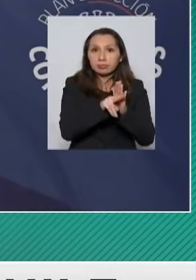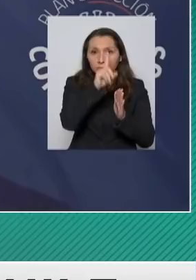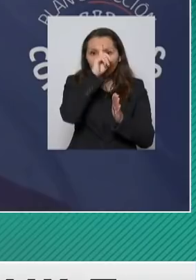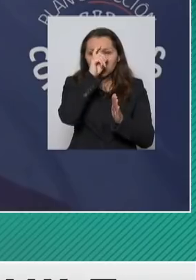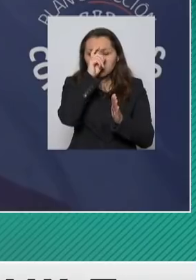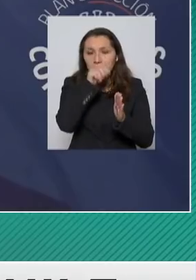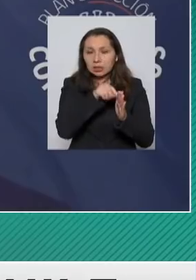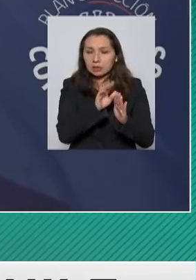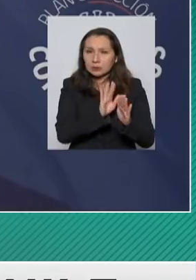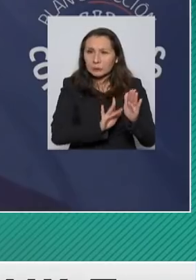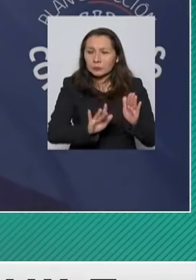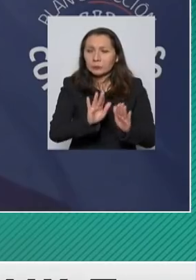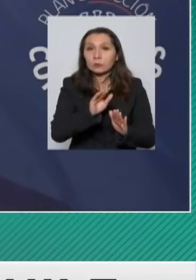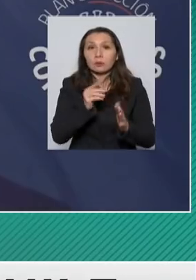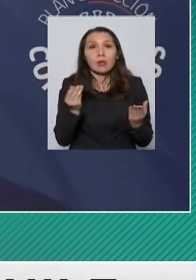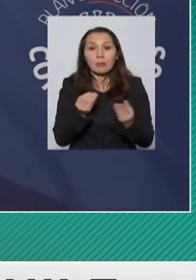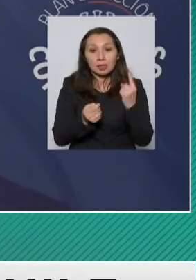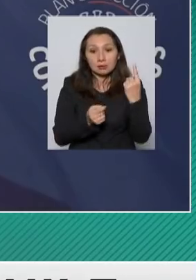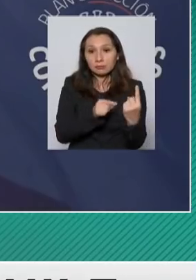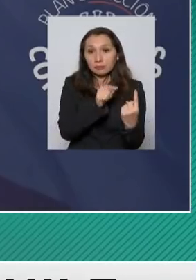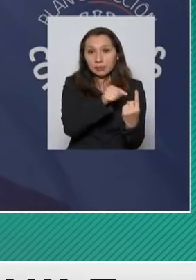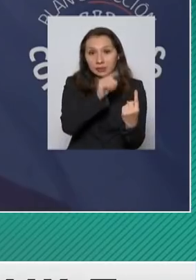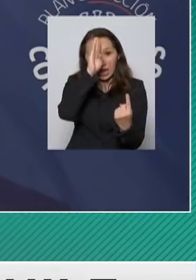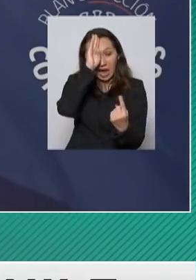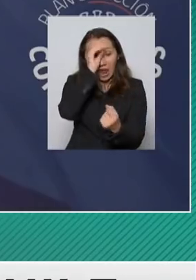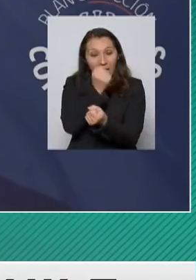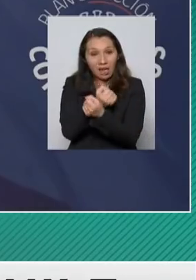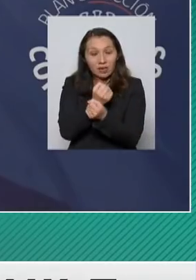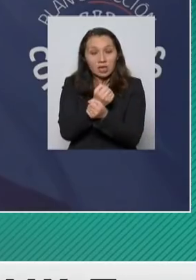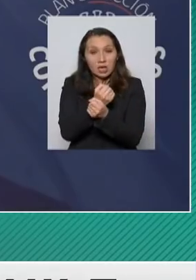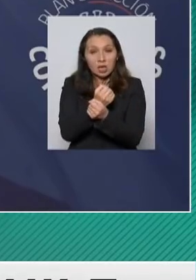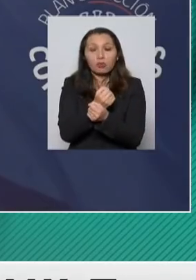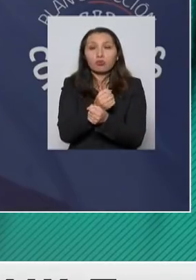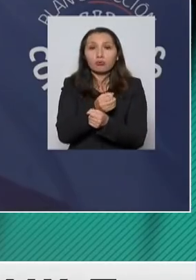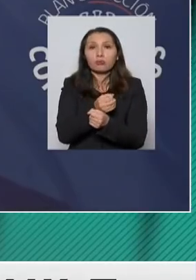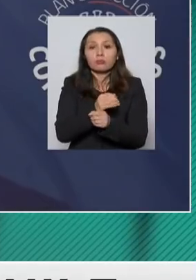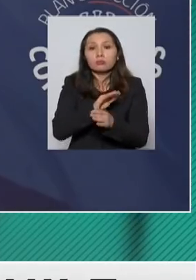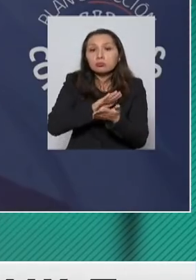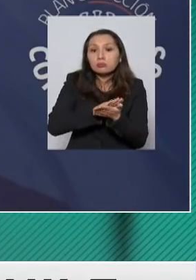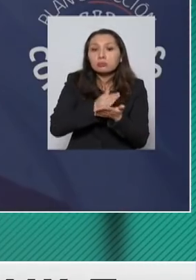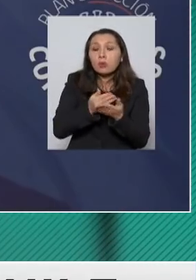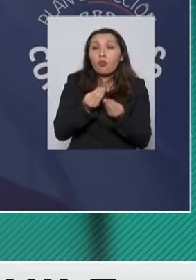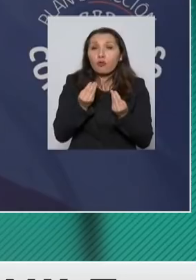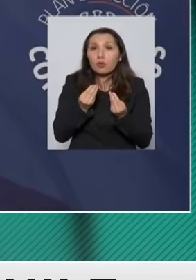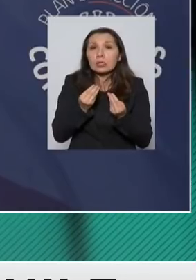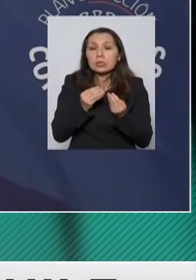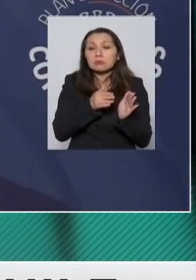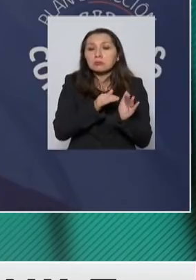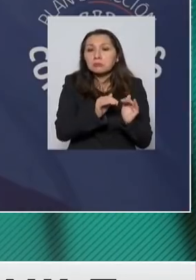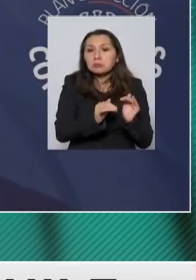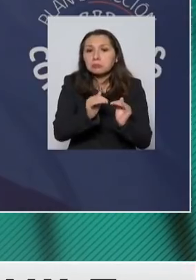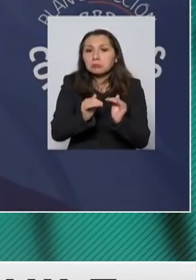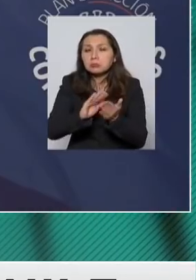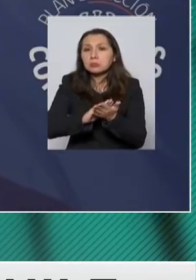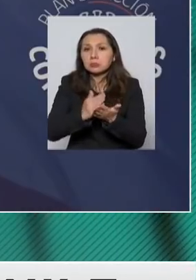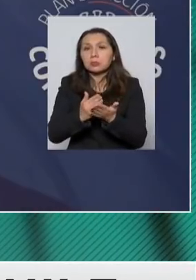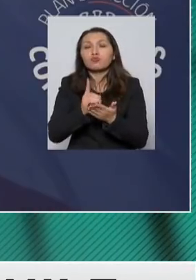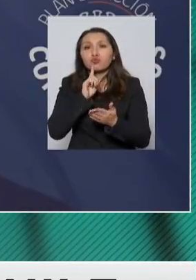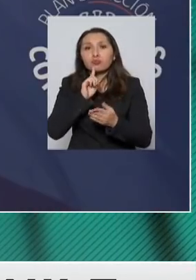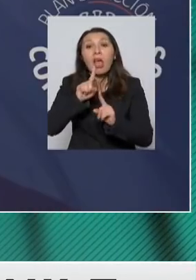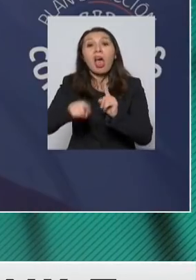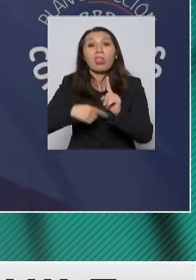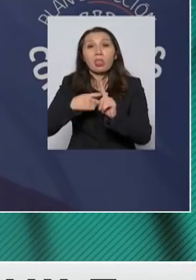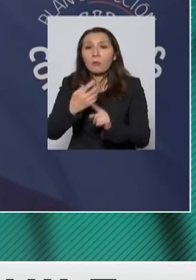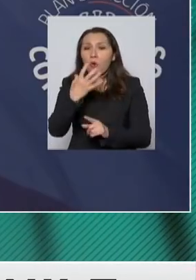Este carabinero se mantiene evolucionando en buenas condiciones. Está conectado a